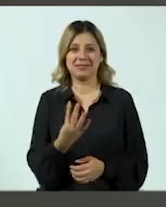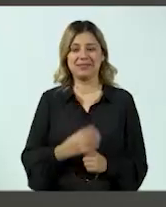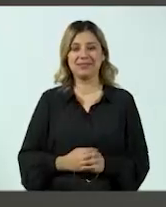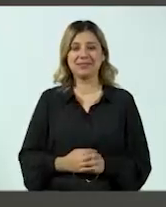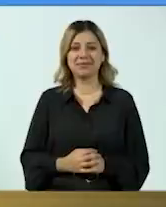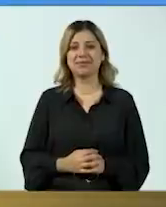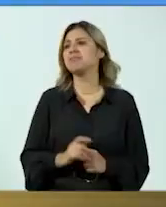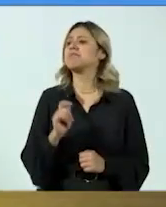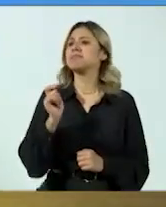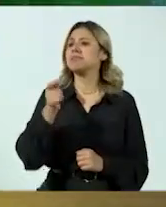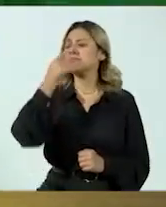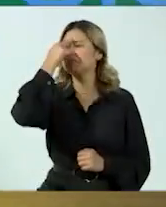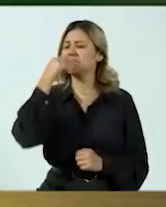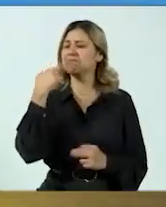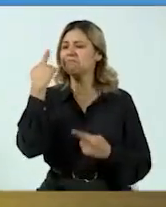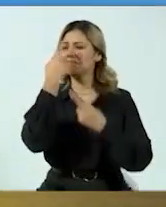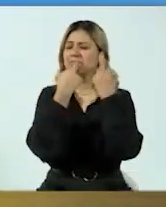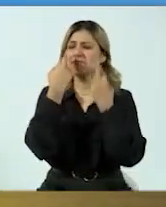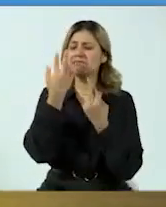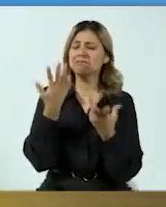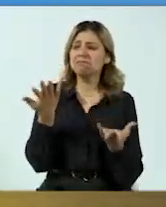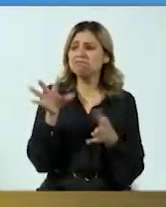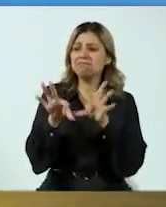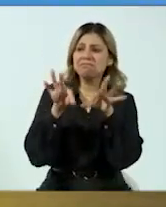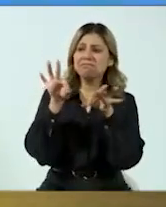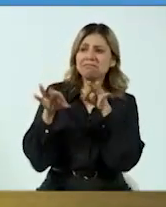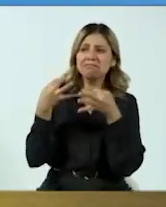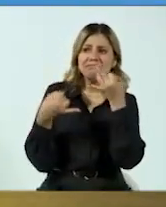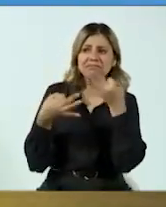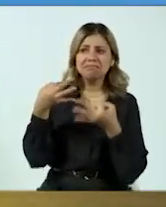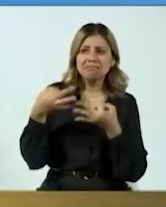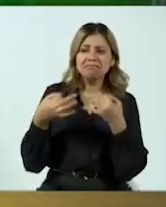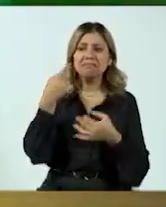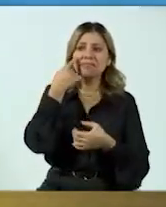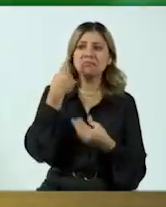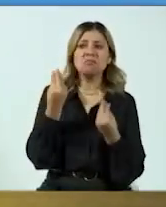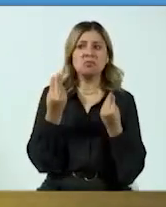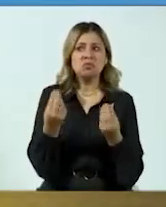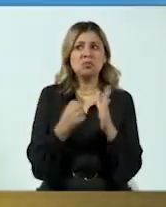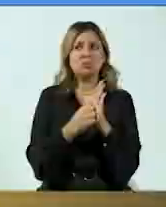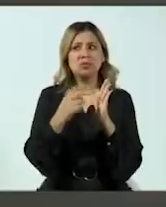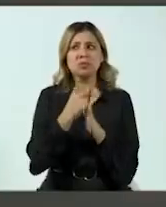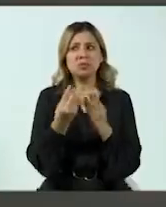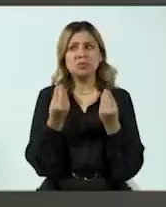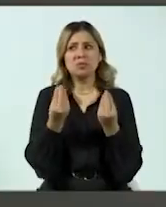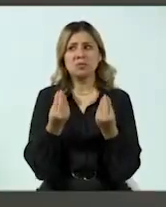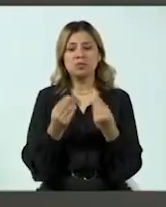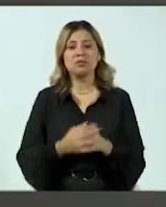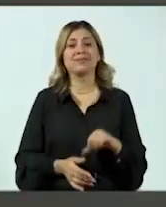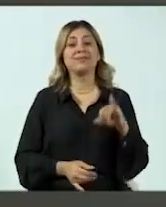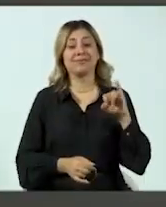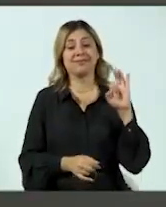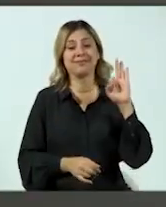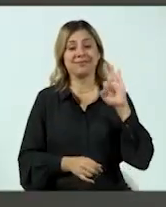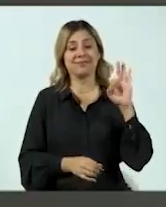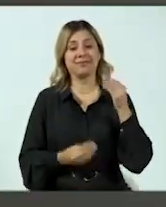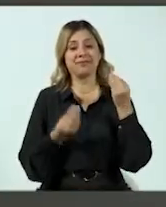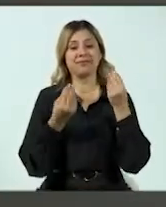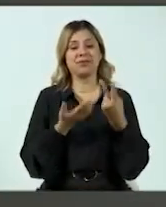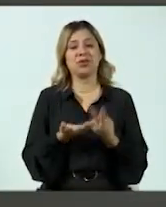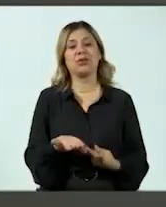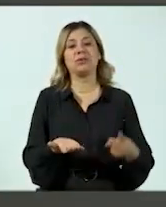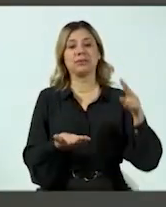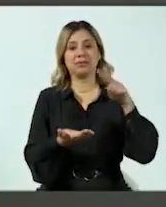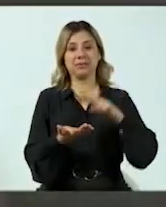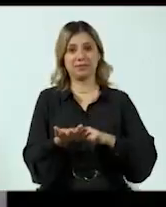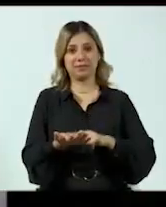a ser los encargados de hacer la revisión de todos los participantes porque suponemos van a ser muchas solicitudes sí esperamos de hecho tener el doble